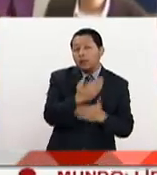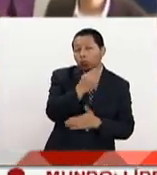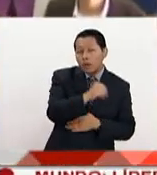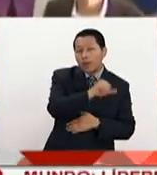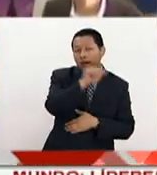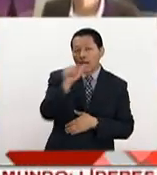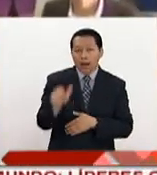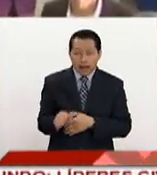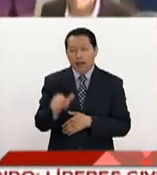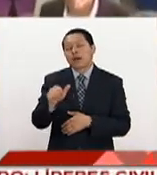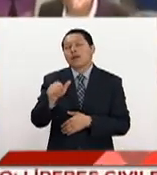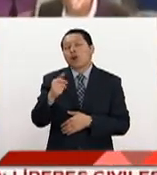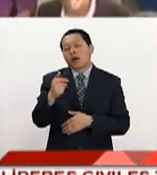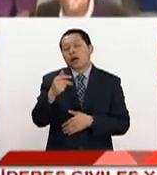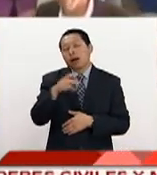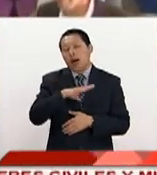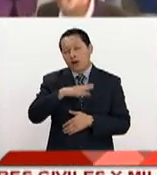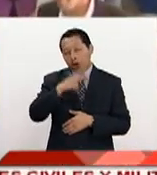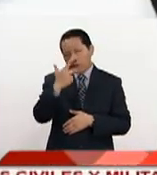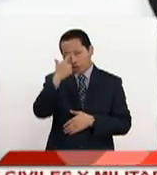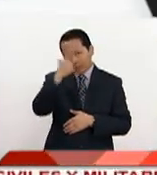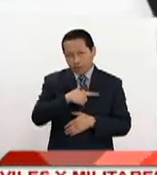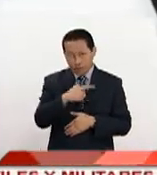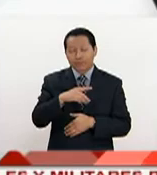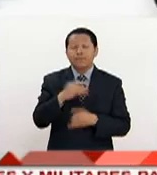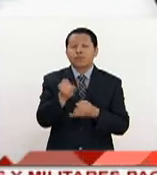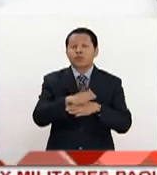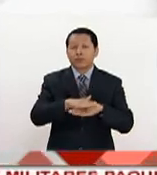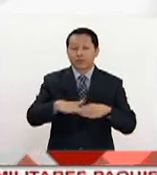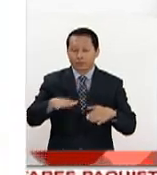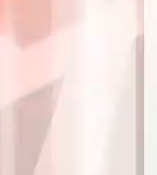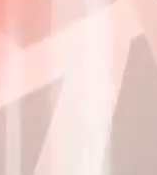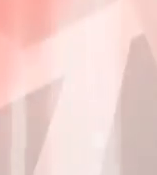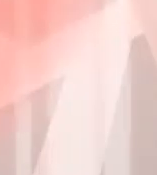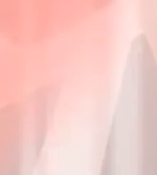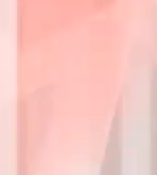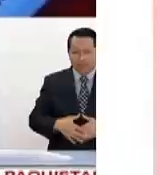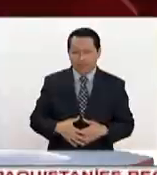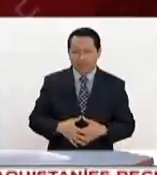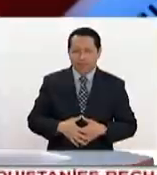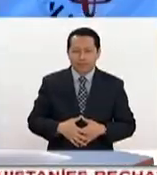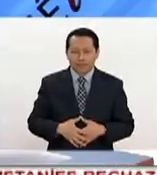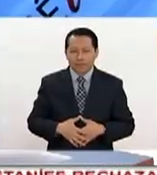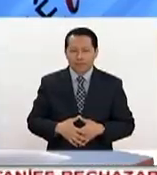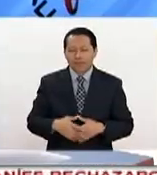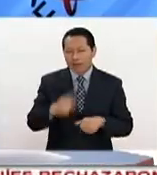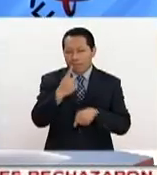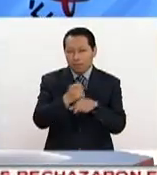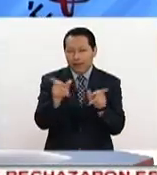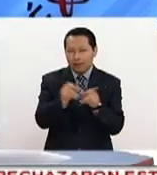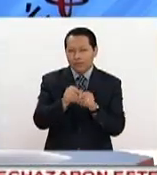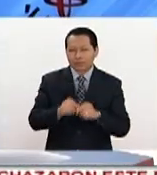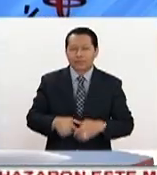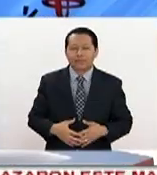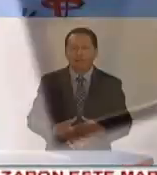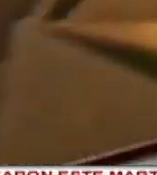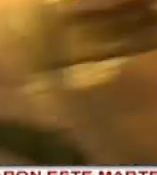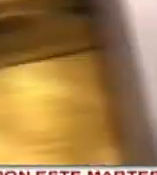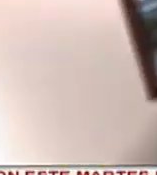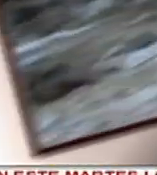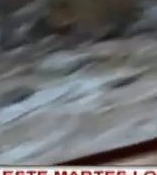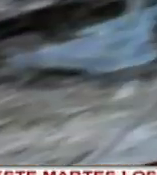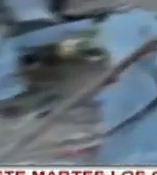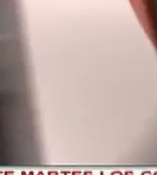20 horas. Con información de Jacqueline López Zárate, México al Día. Vamos a nuestro primer resumen.